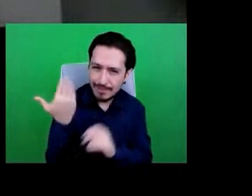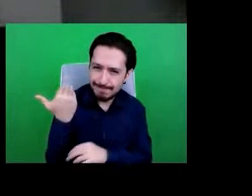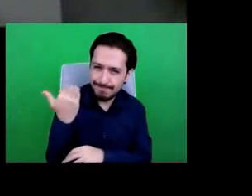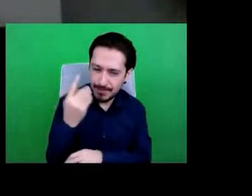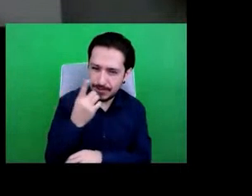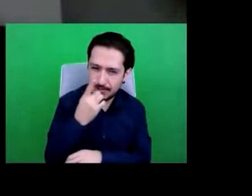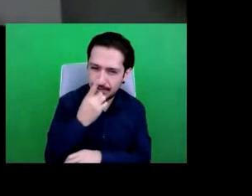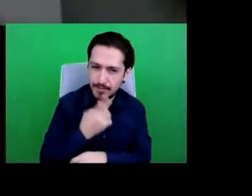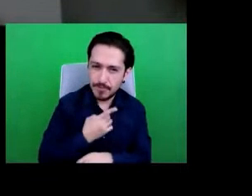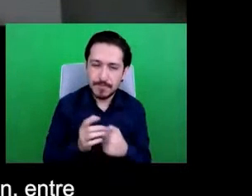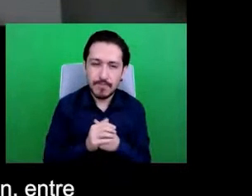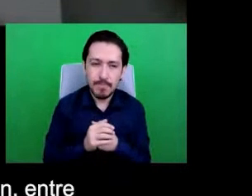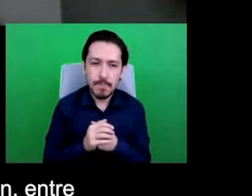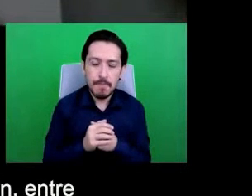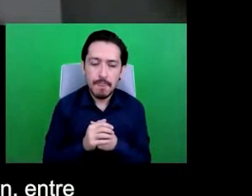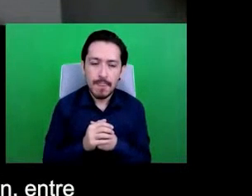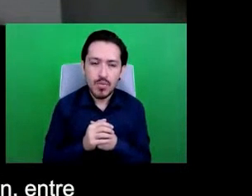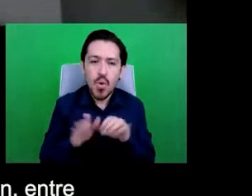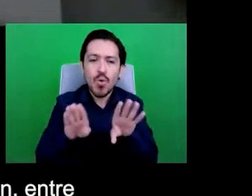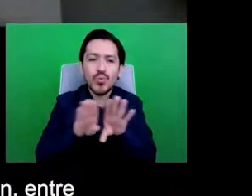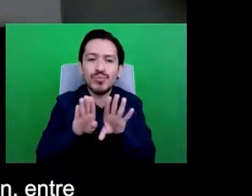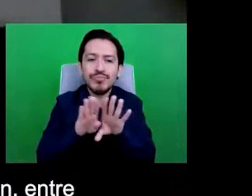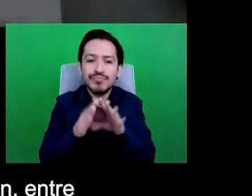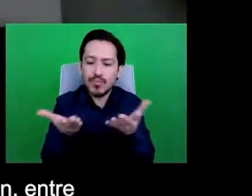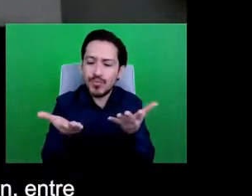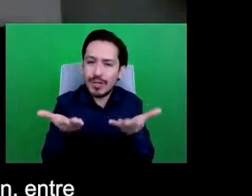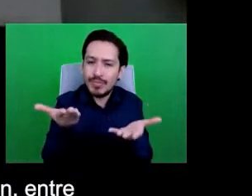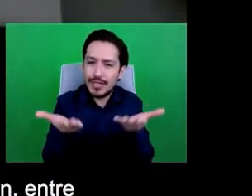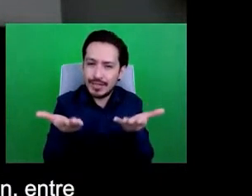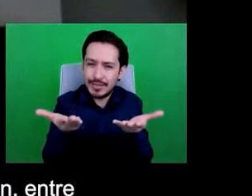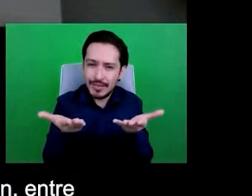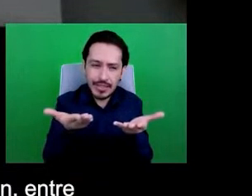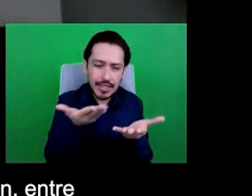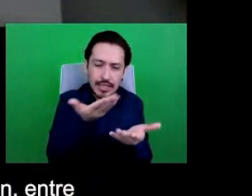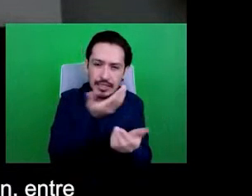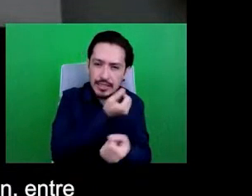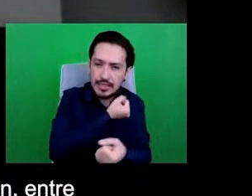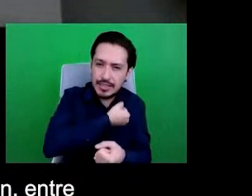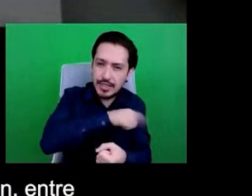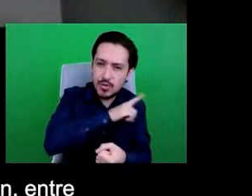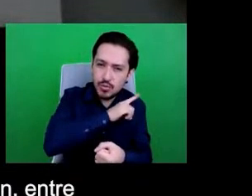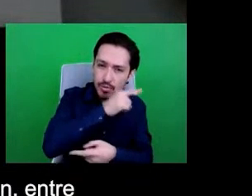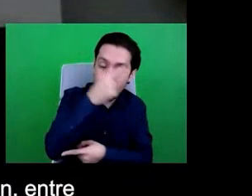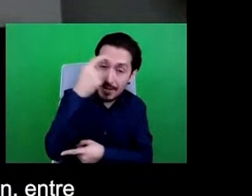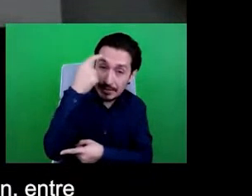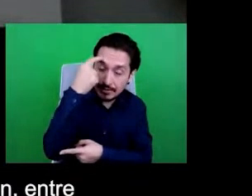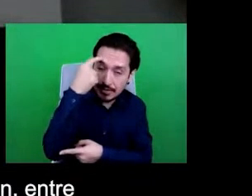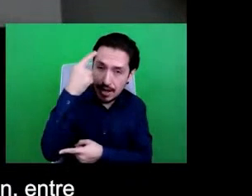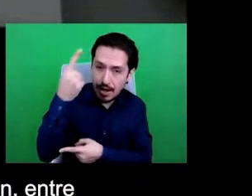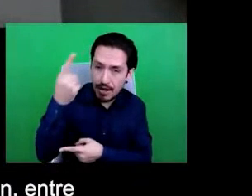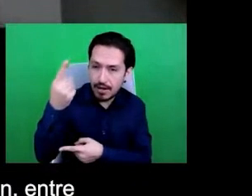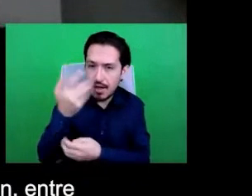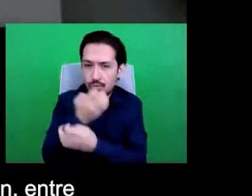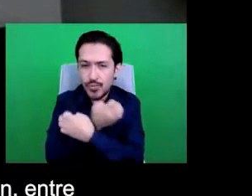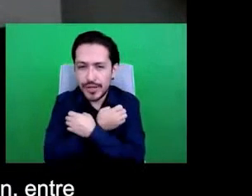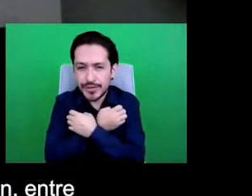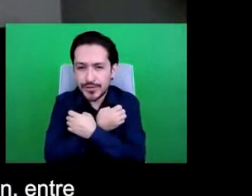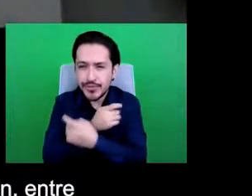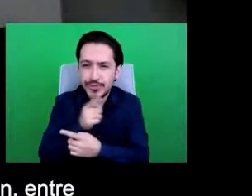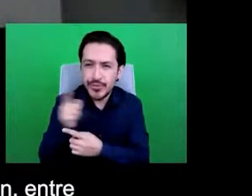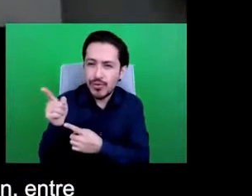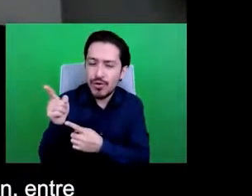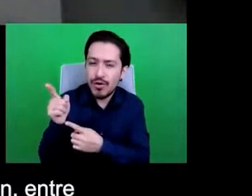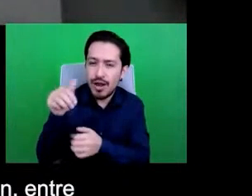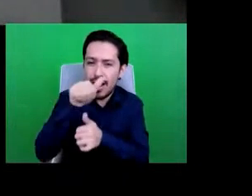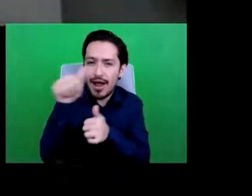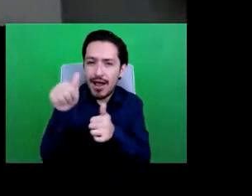encontrar el balance entre la salud mental, entre la educación, entre el arte, en un país como